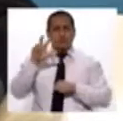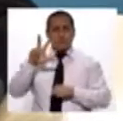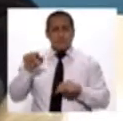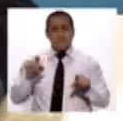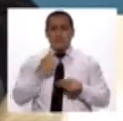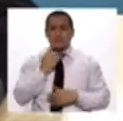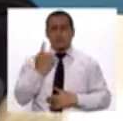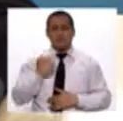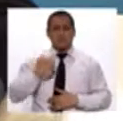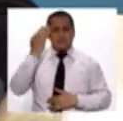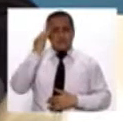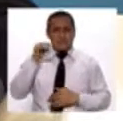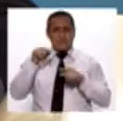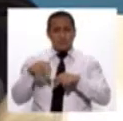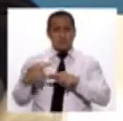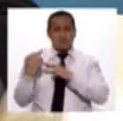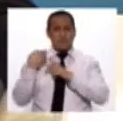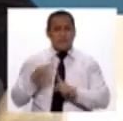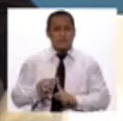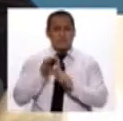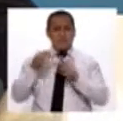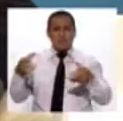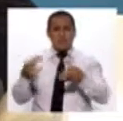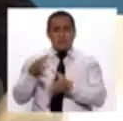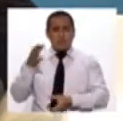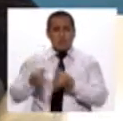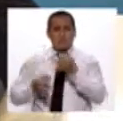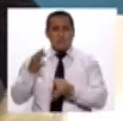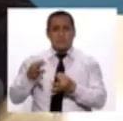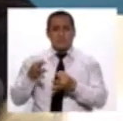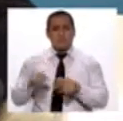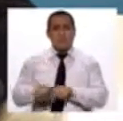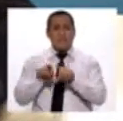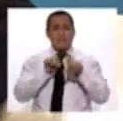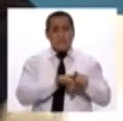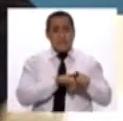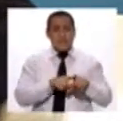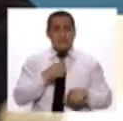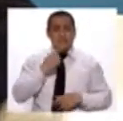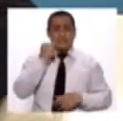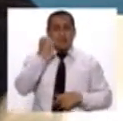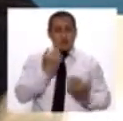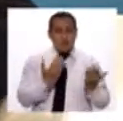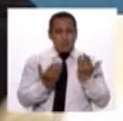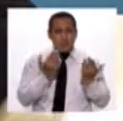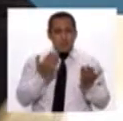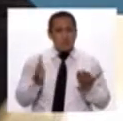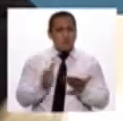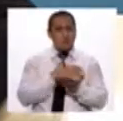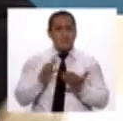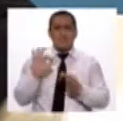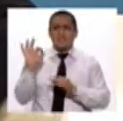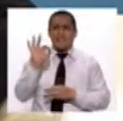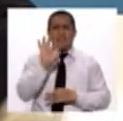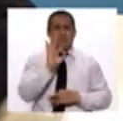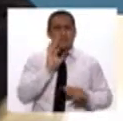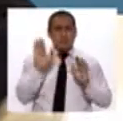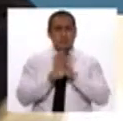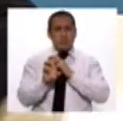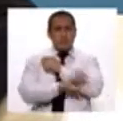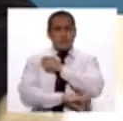Estados Unidos nadie duda que esto es una facultad exclusiva del Poder Judicial. Y en el derecho comparado también. No hay un solo país que tenga el